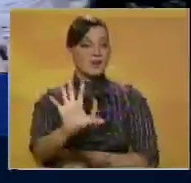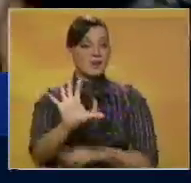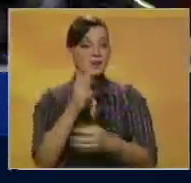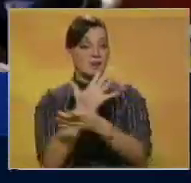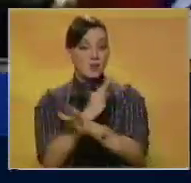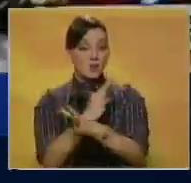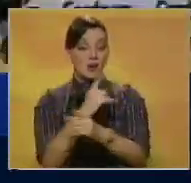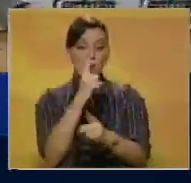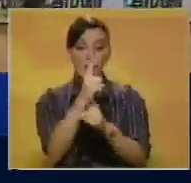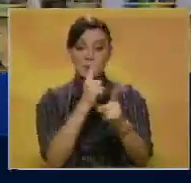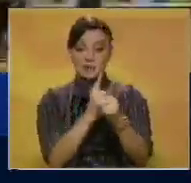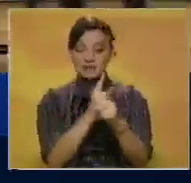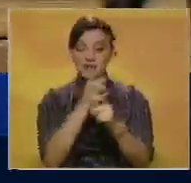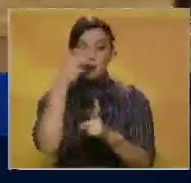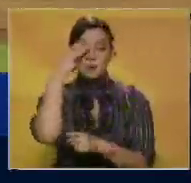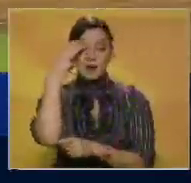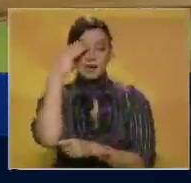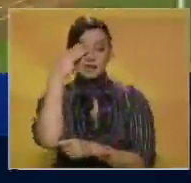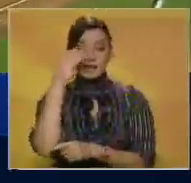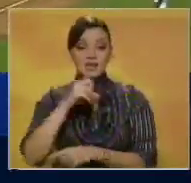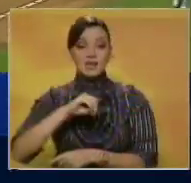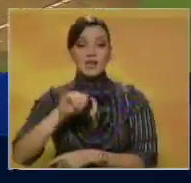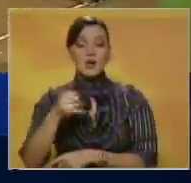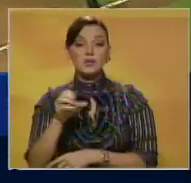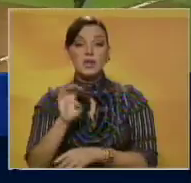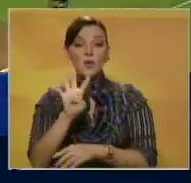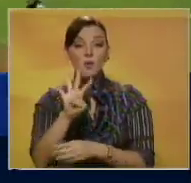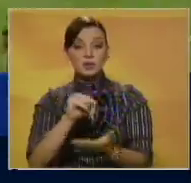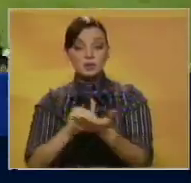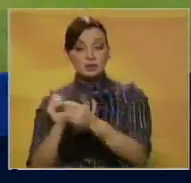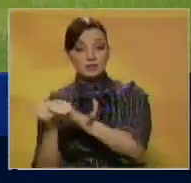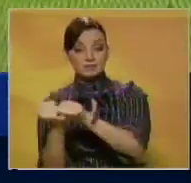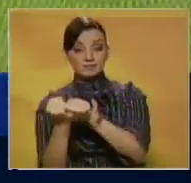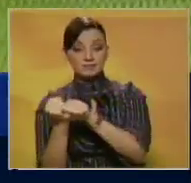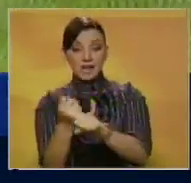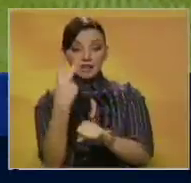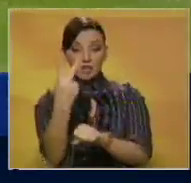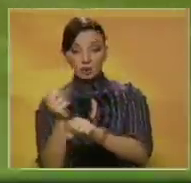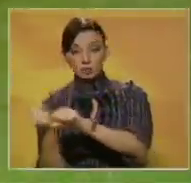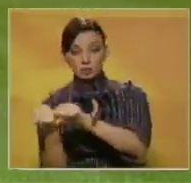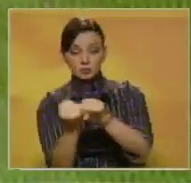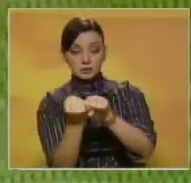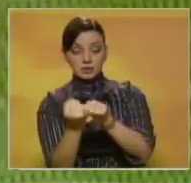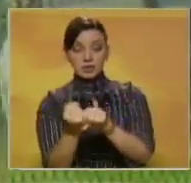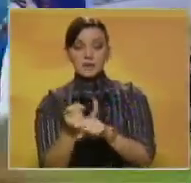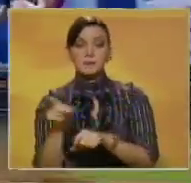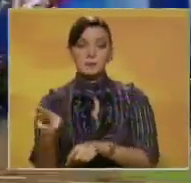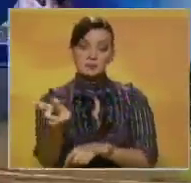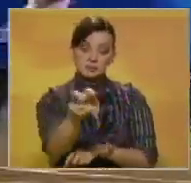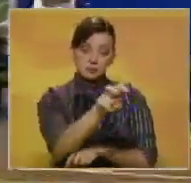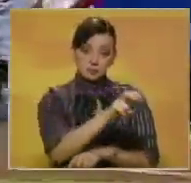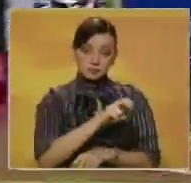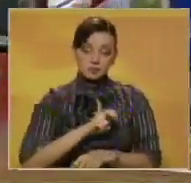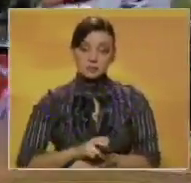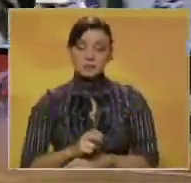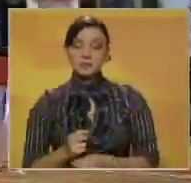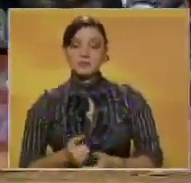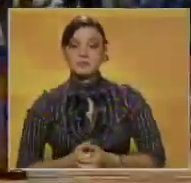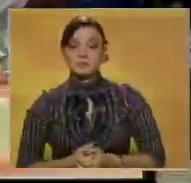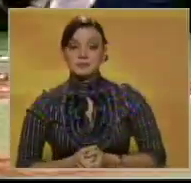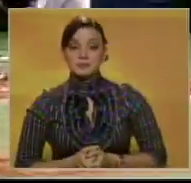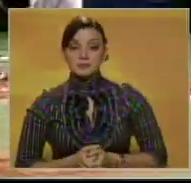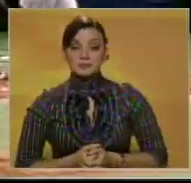ante los Navegantes. José González se fue de 4-2 con doble impulsada y anotada. Ganó José Alvarado y perdió E.J.